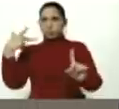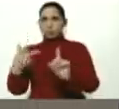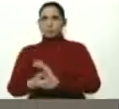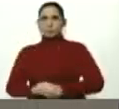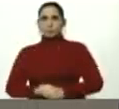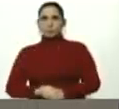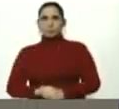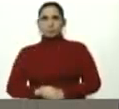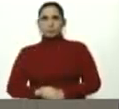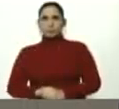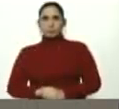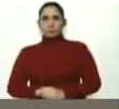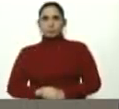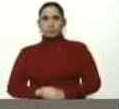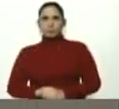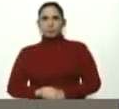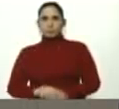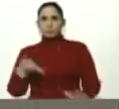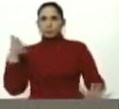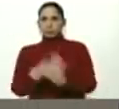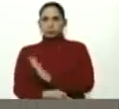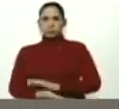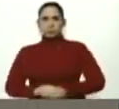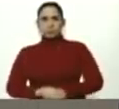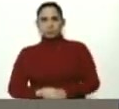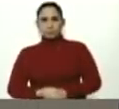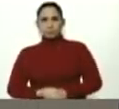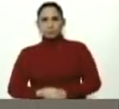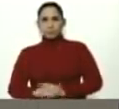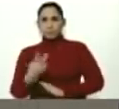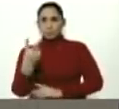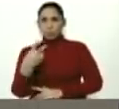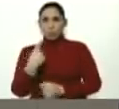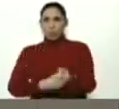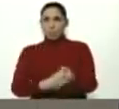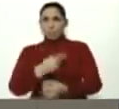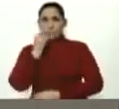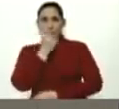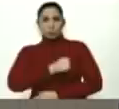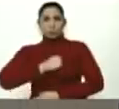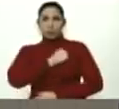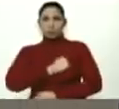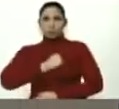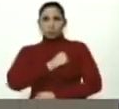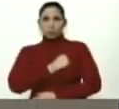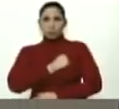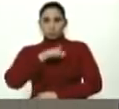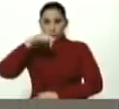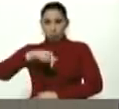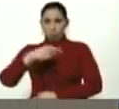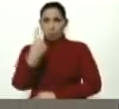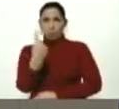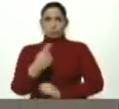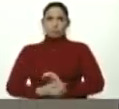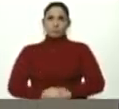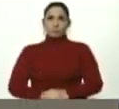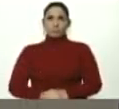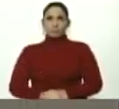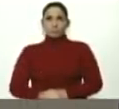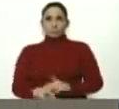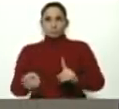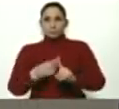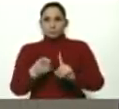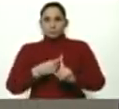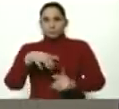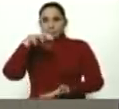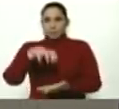Amazonas. Sobre los dos hermanos lamentablemente fallecidos, uno natural del